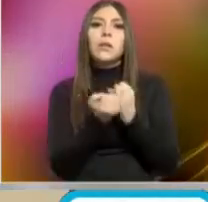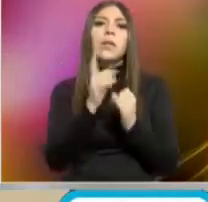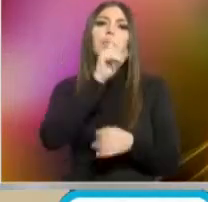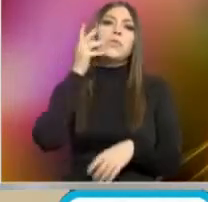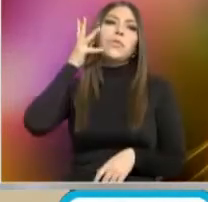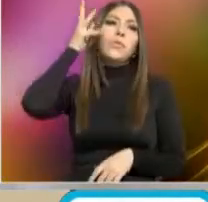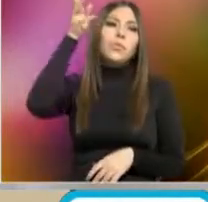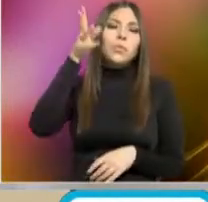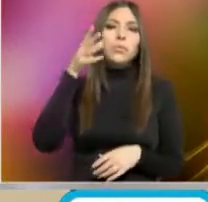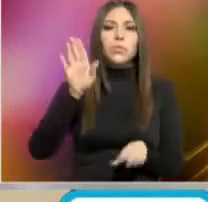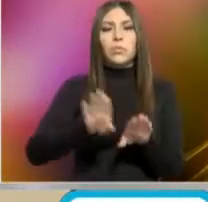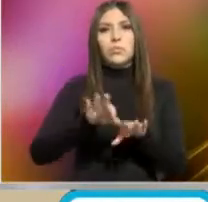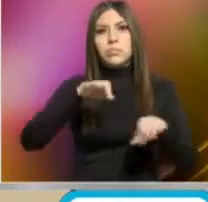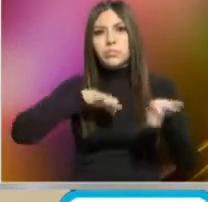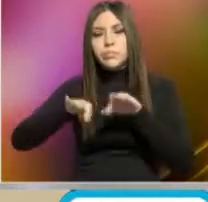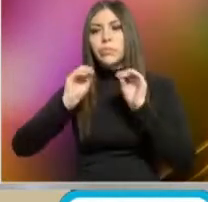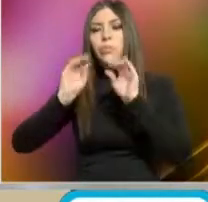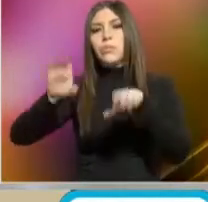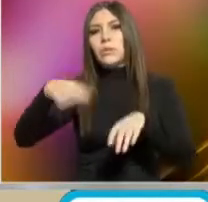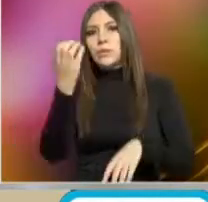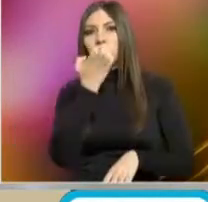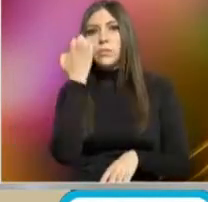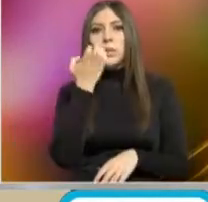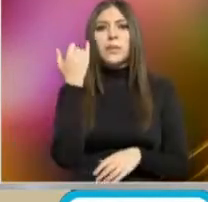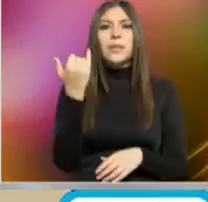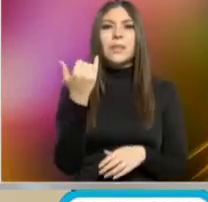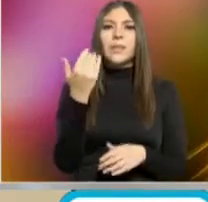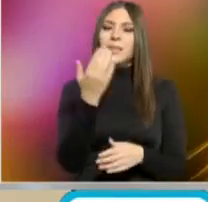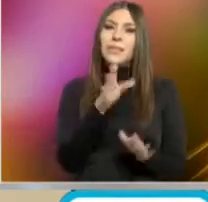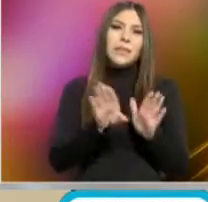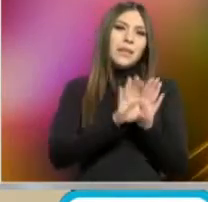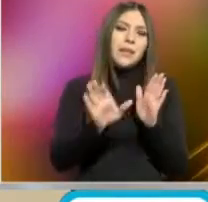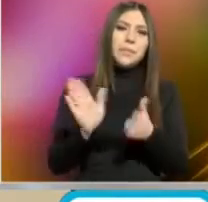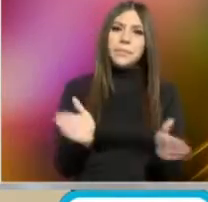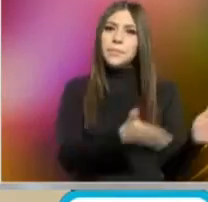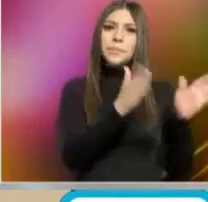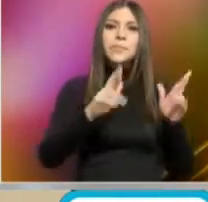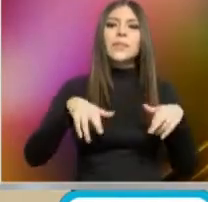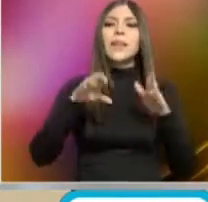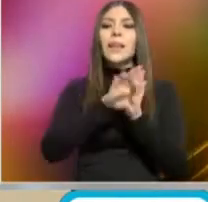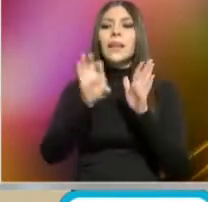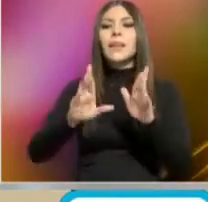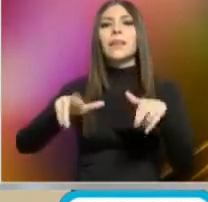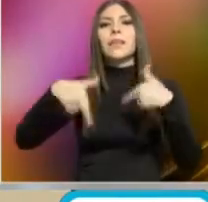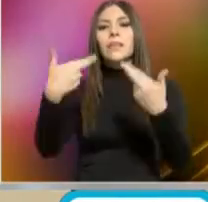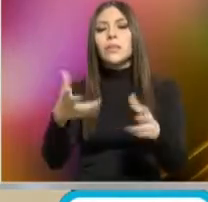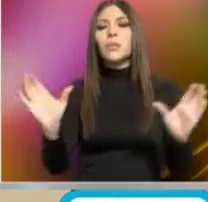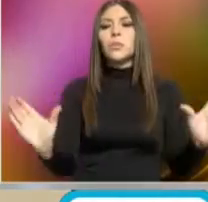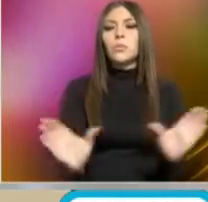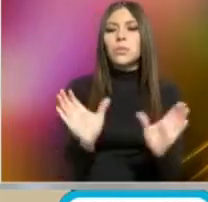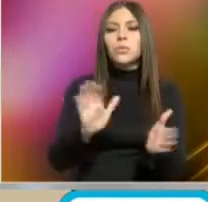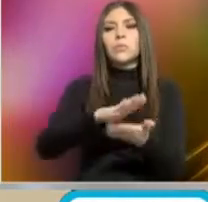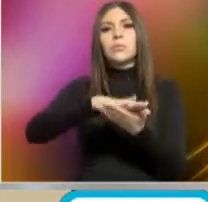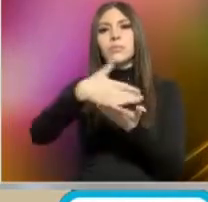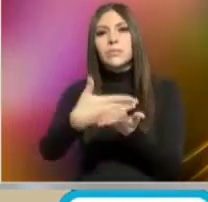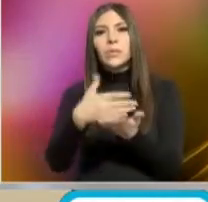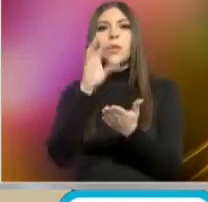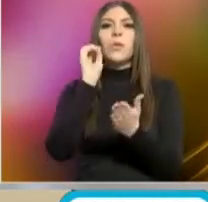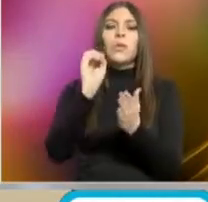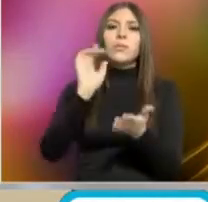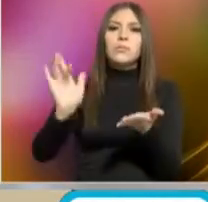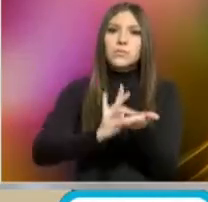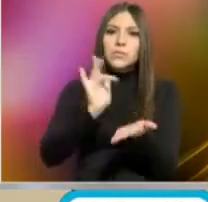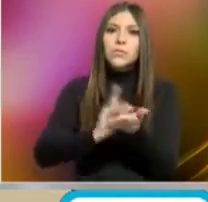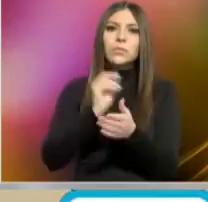profesional. Más que nada este asunto de los regalos de tablets y dispositivos electrónicos que tengan un monitor, una pantalla o lo que sea, más que